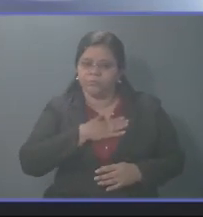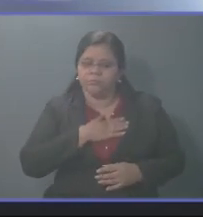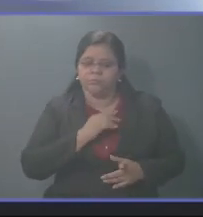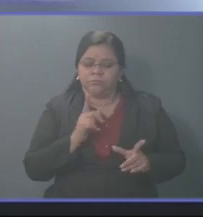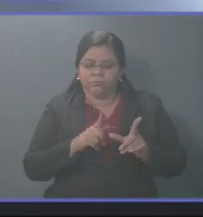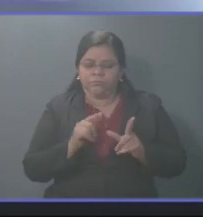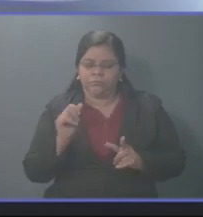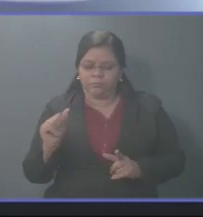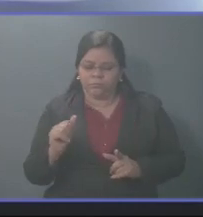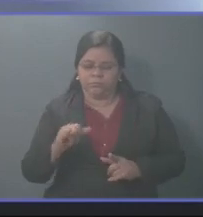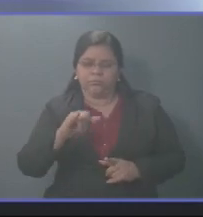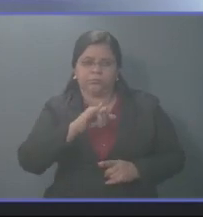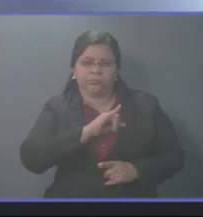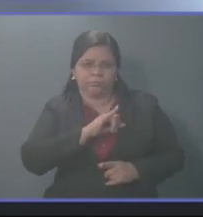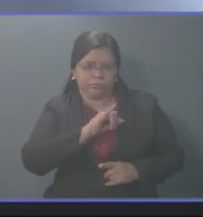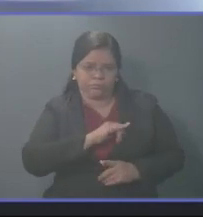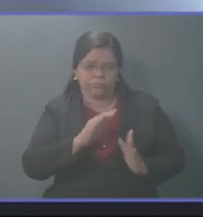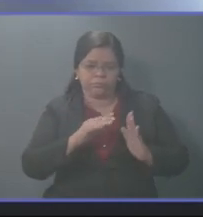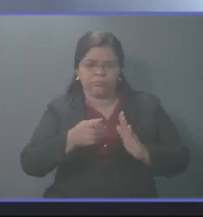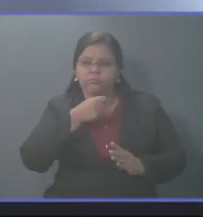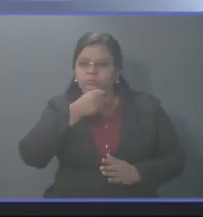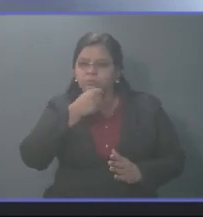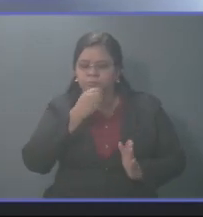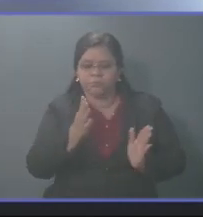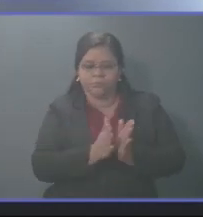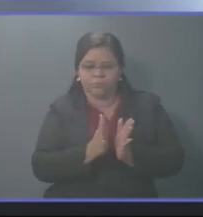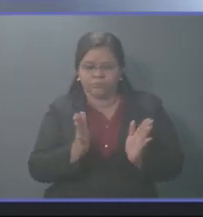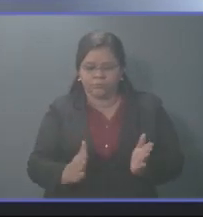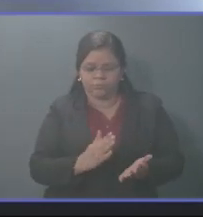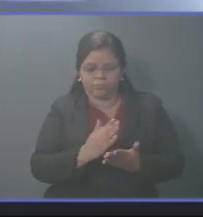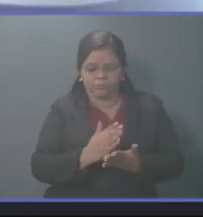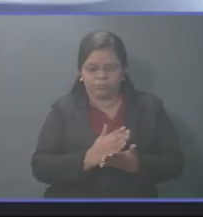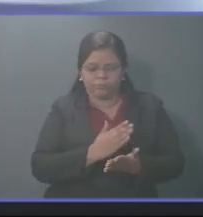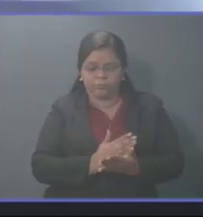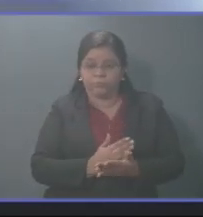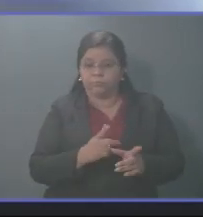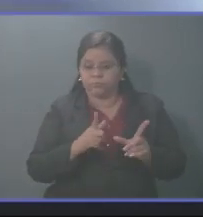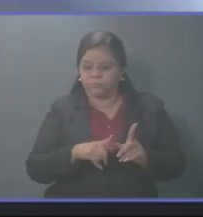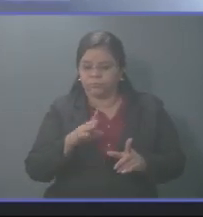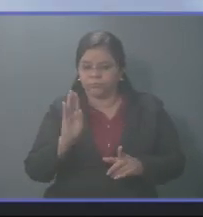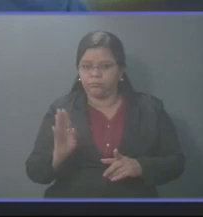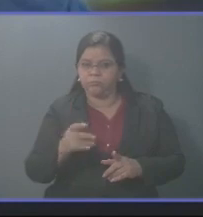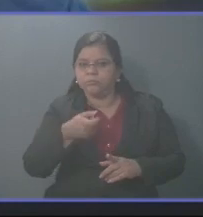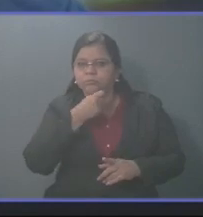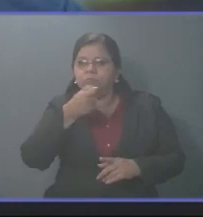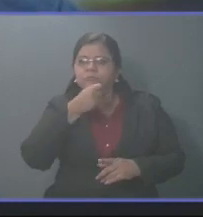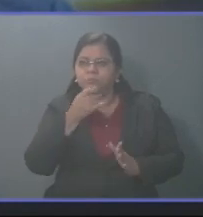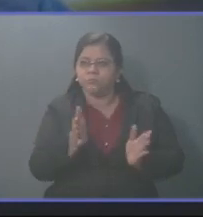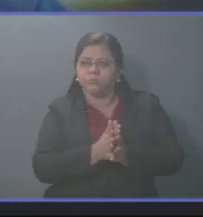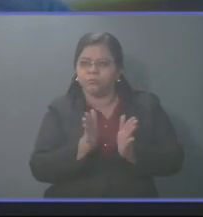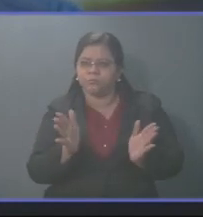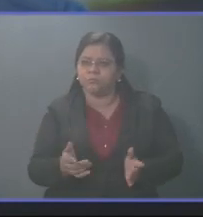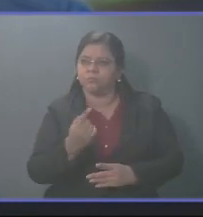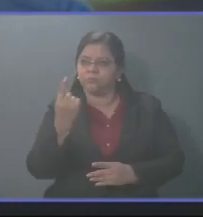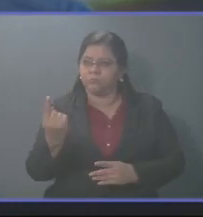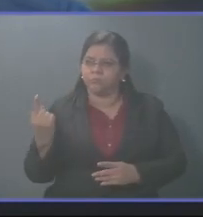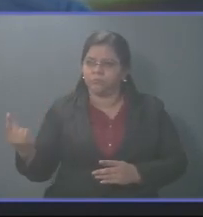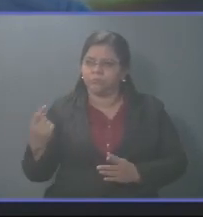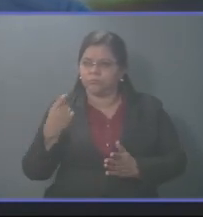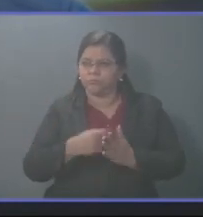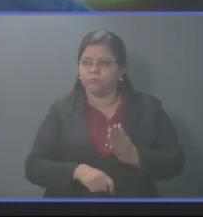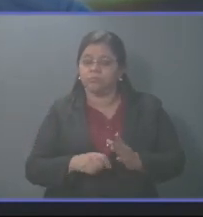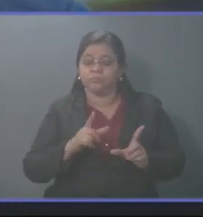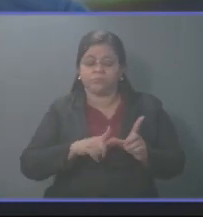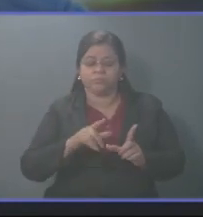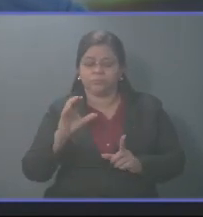A, la identificación y datos generales del denunciante, literal B, la identificación y datos generales del infractor, literal